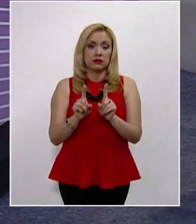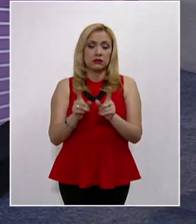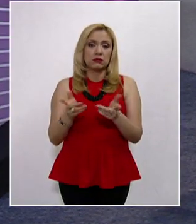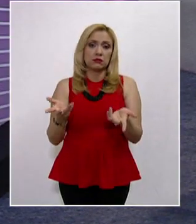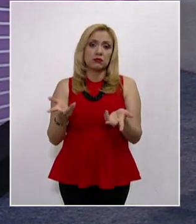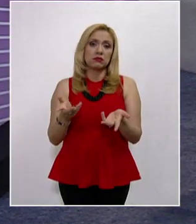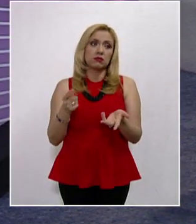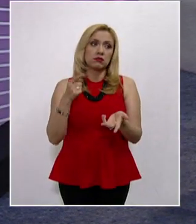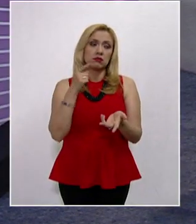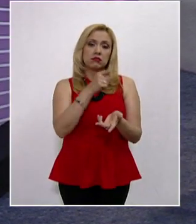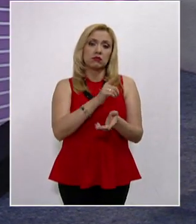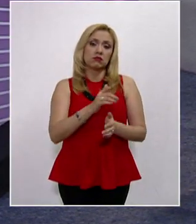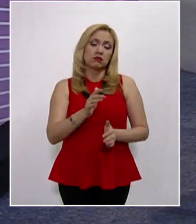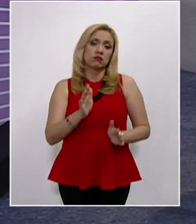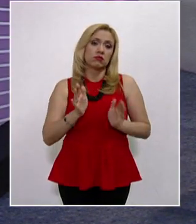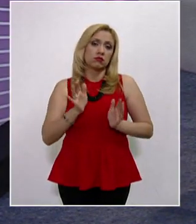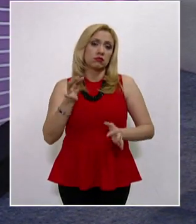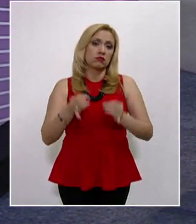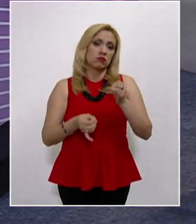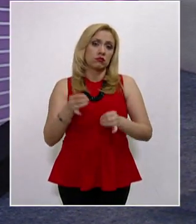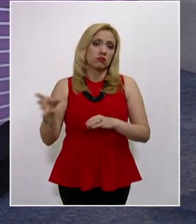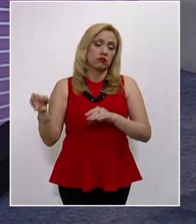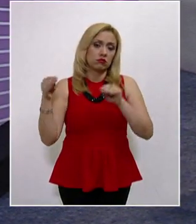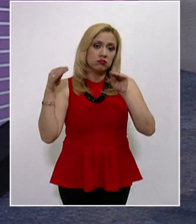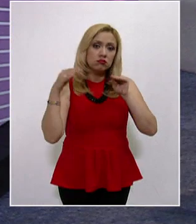la jurisdicción militar.